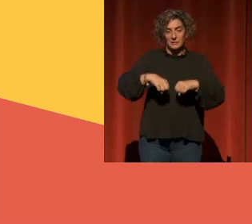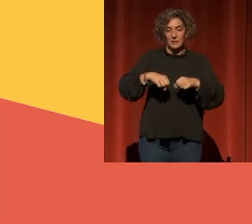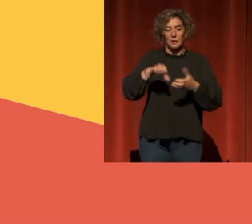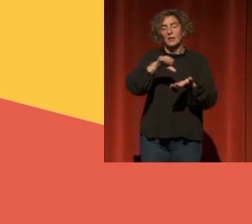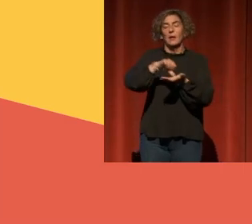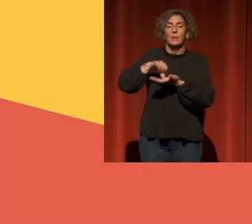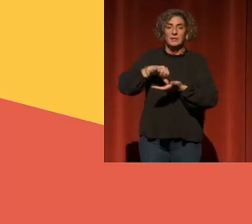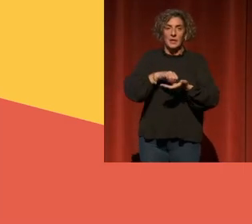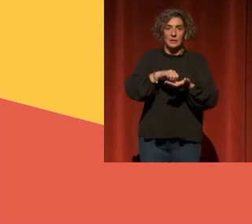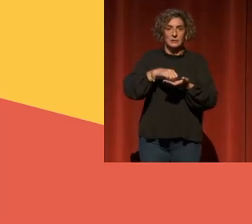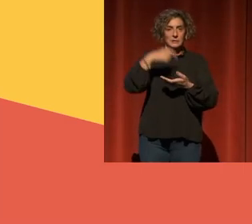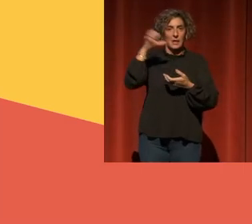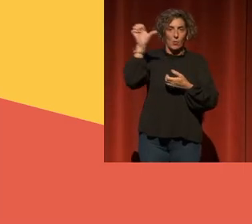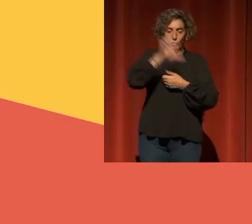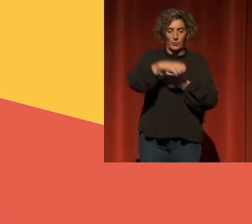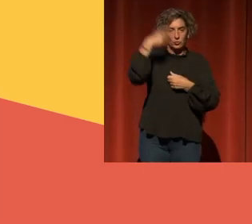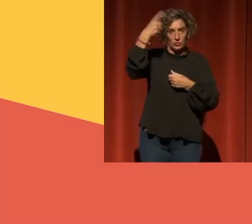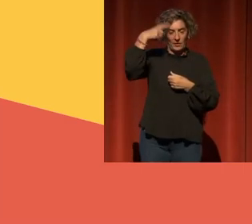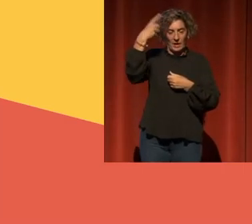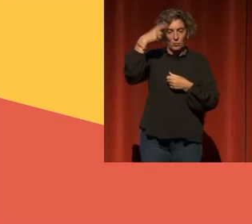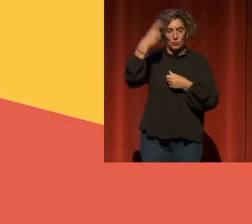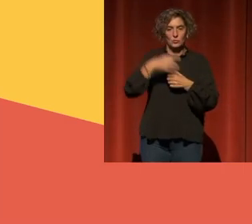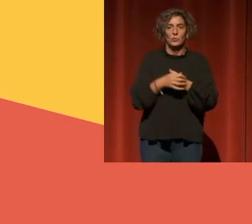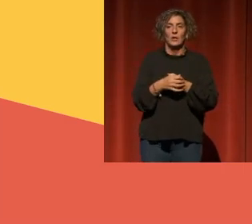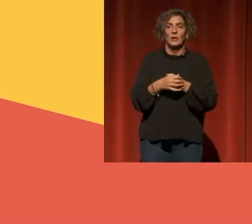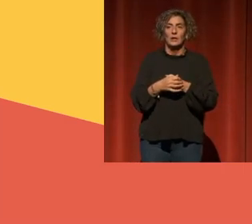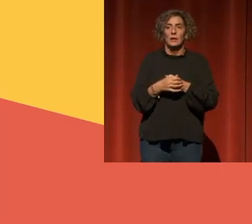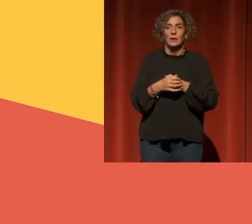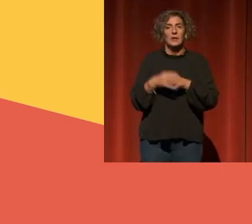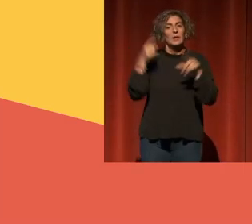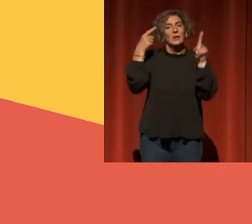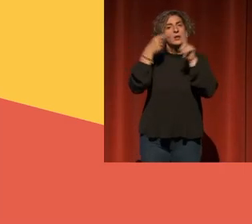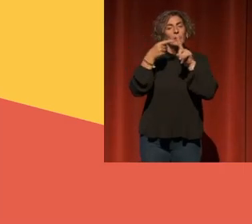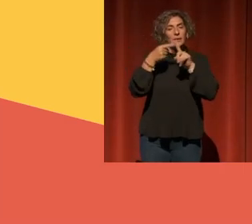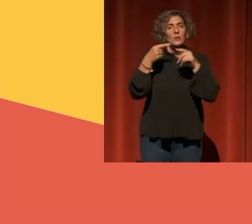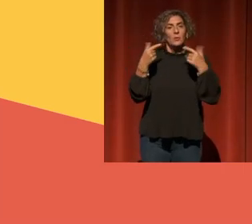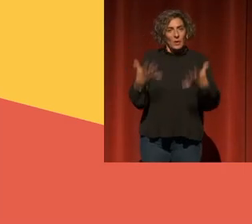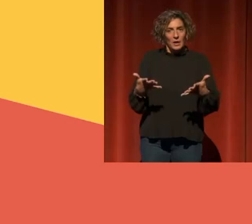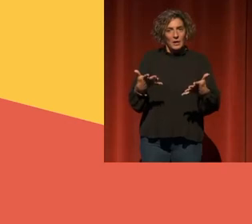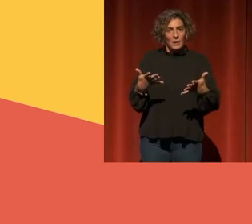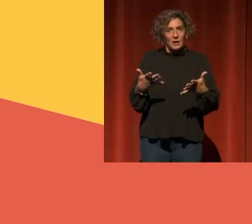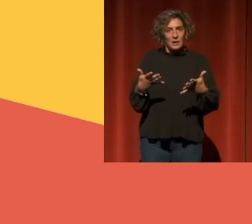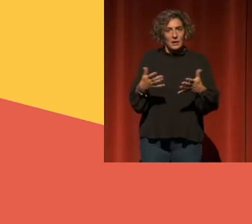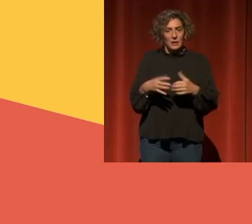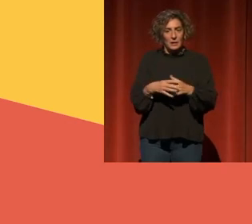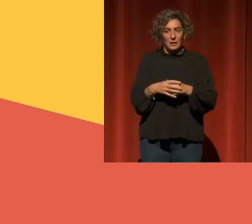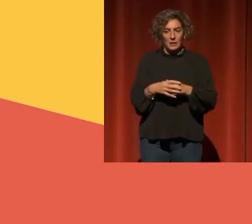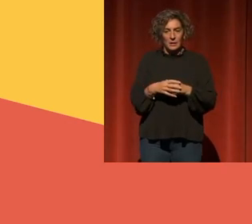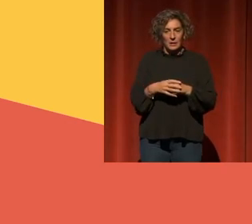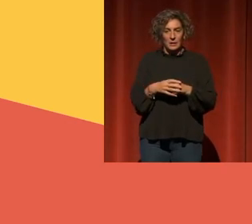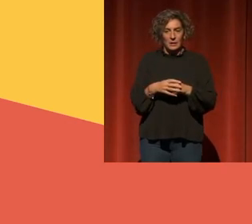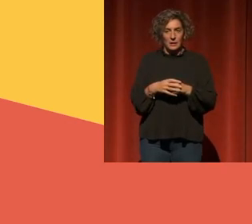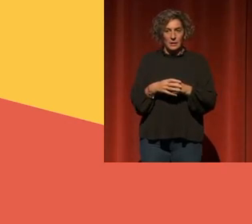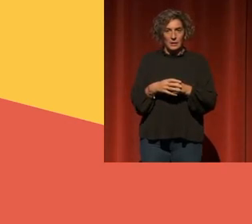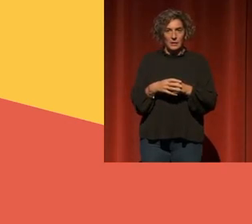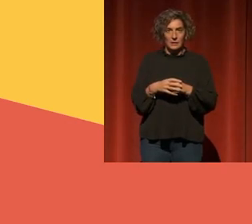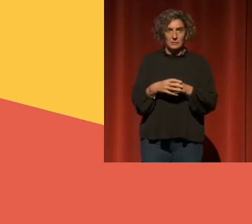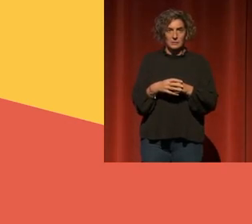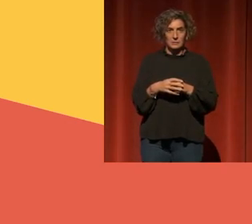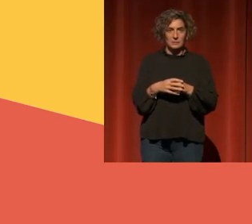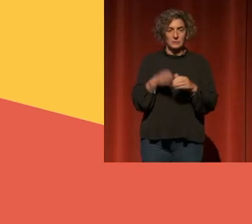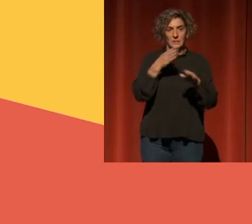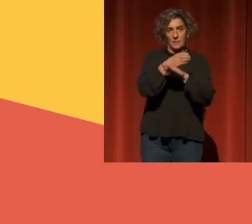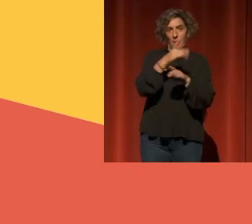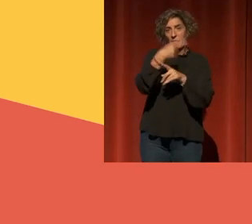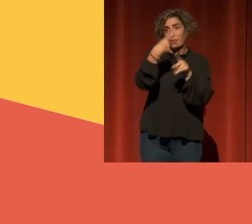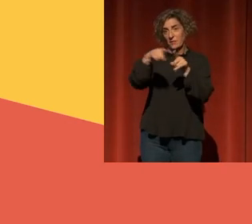estarán en vigor un periodo de años y que tienen como objetivo poner a dialogar las capitales a diferentes capitales